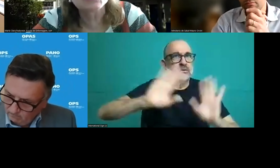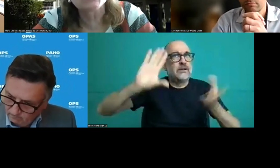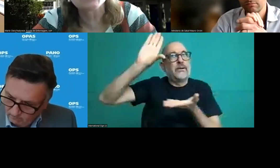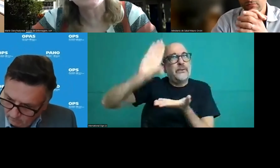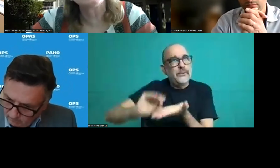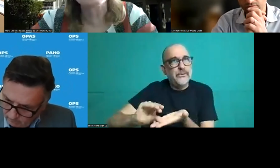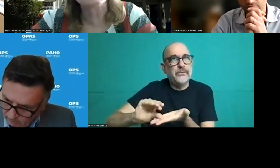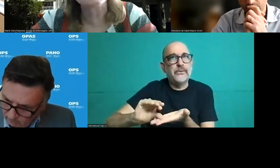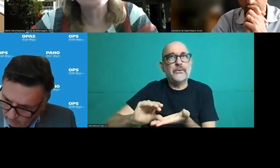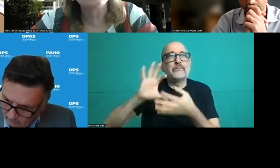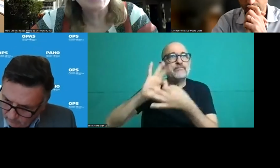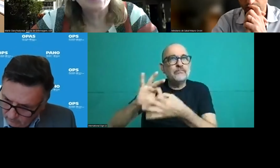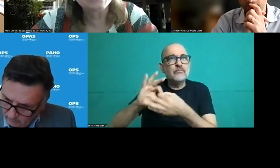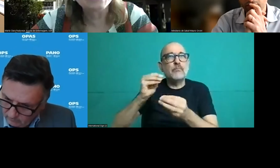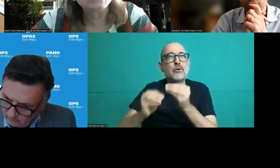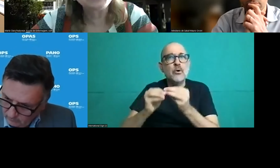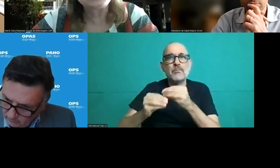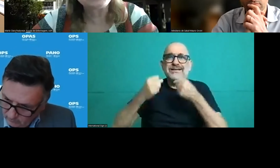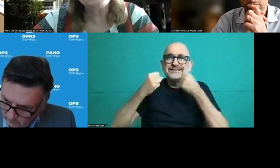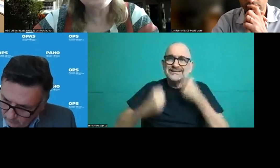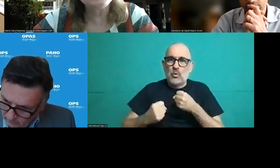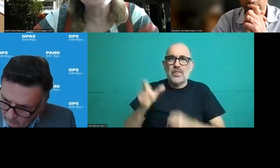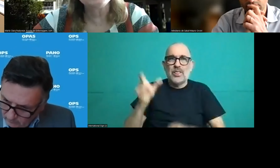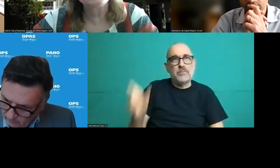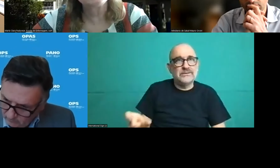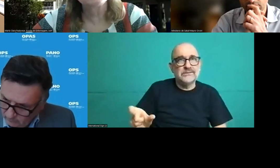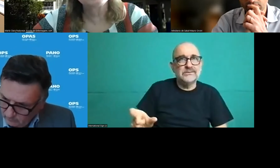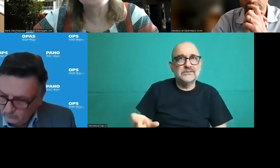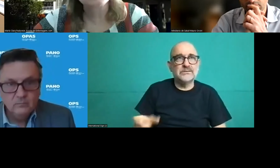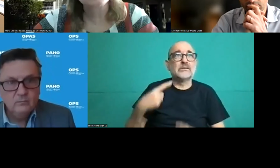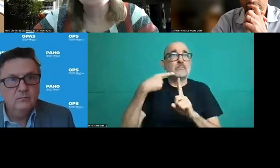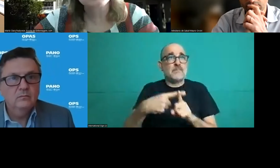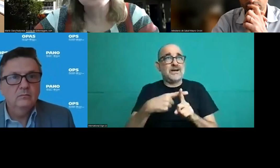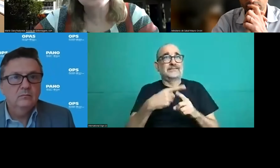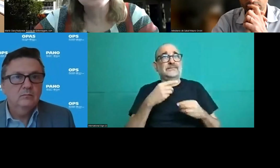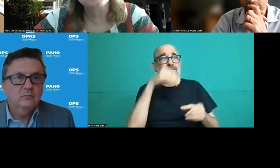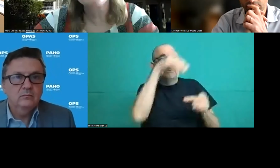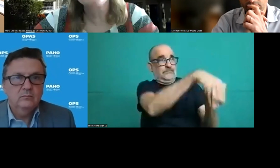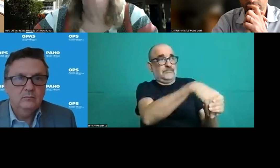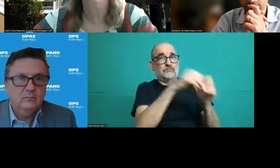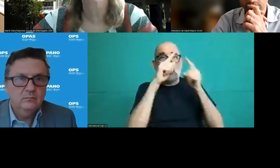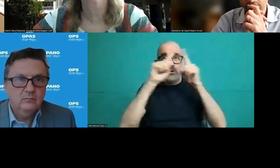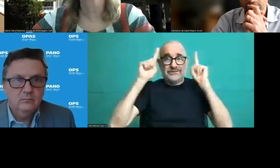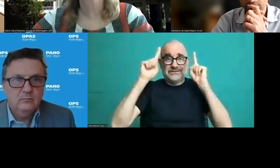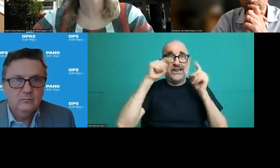ciencias, evidencia científica, intervenciones eficaces. Muchas gracias.